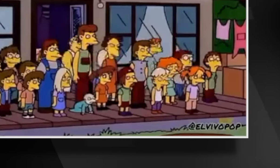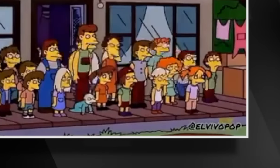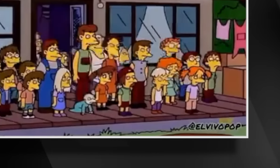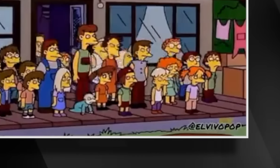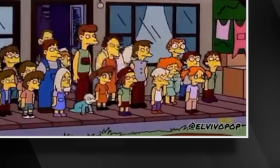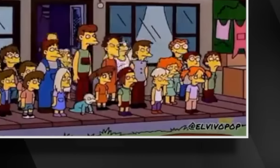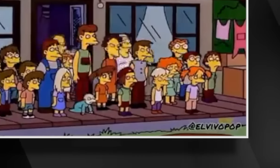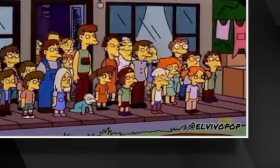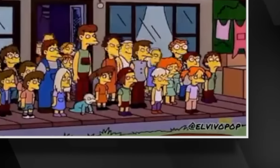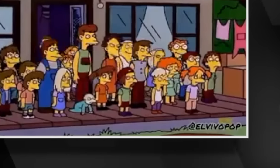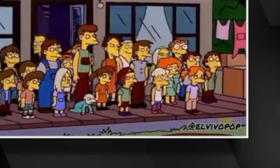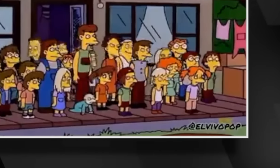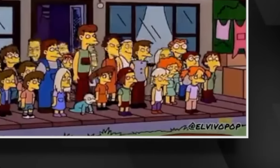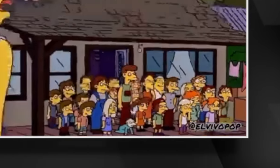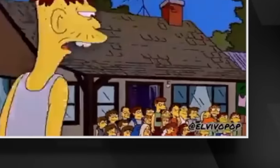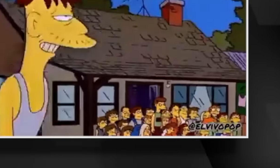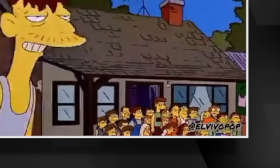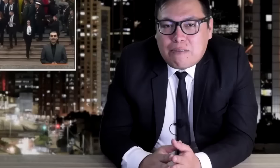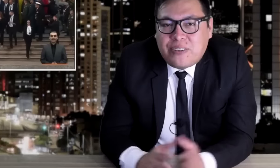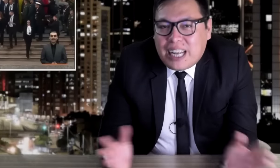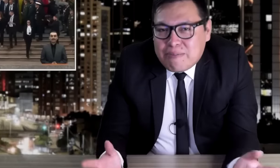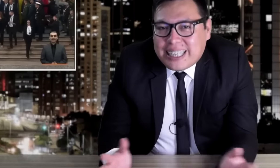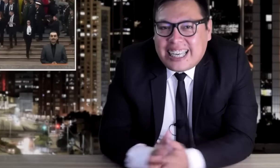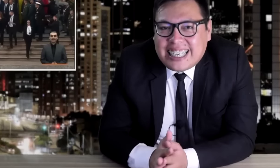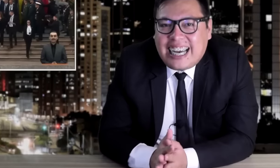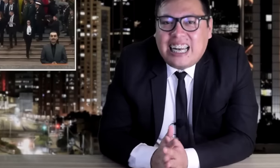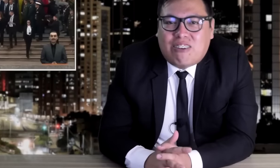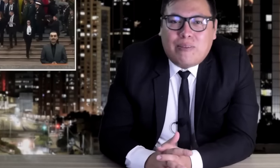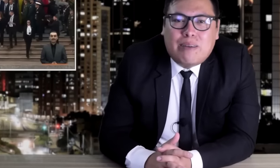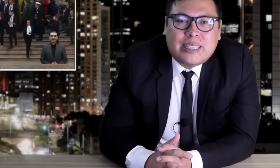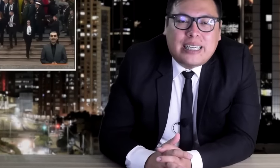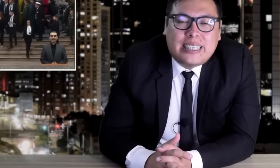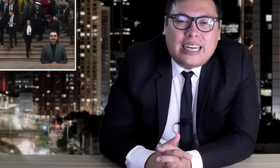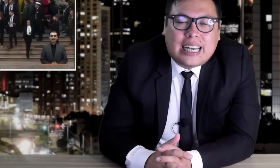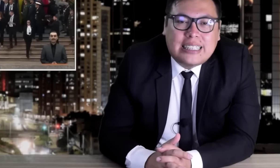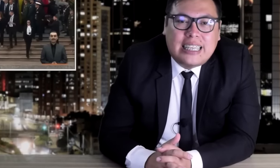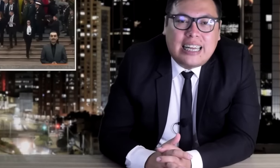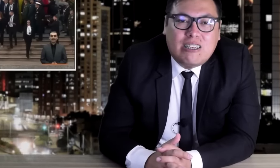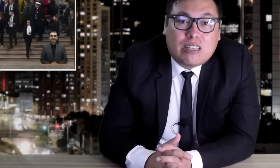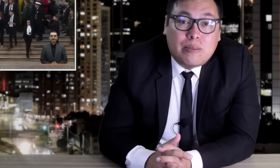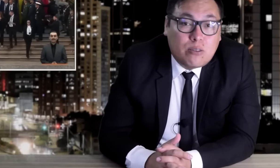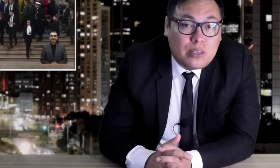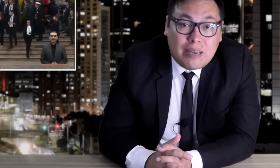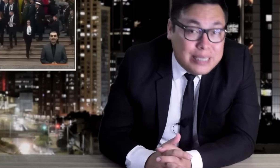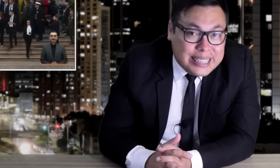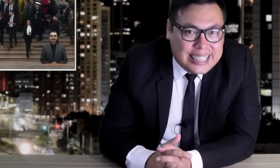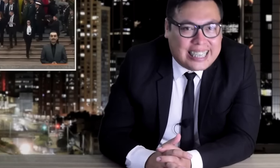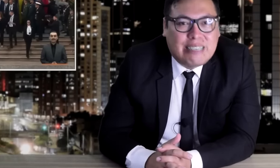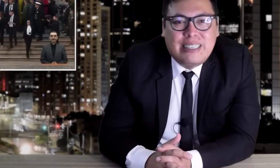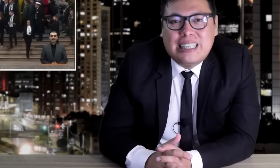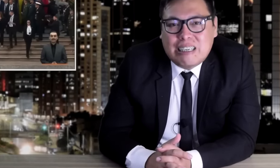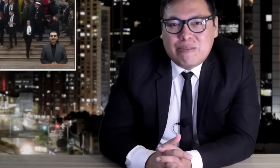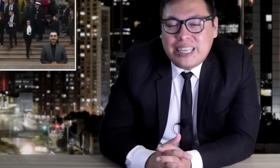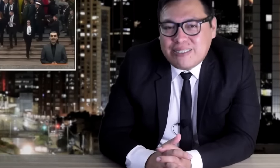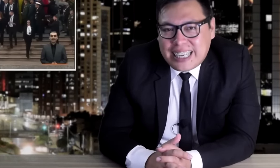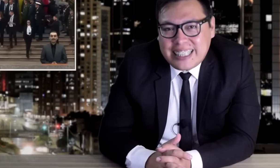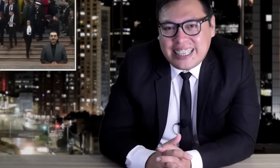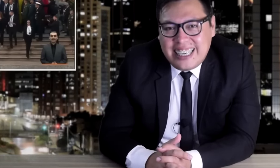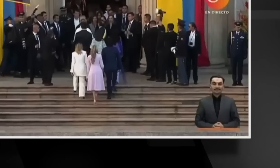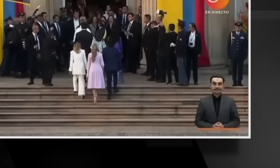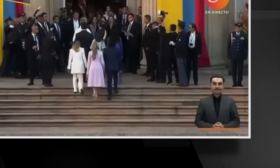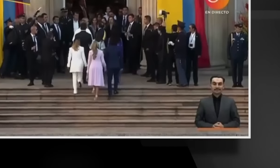Teodora, Teódulo, Tiburcio, Celso. Finalmente, la llegada de la familia presidencial a la Casa de Nariño también tuvo una mística tremenda, como diría